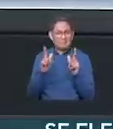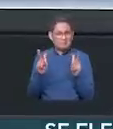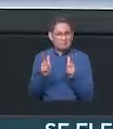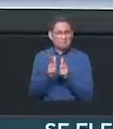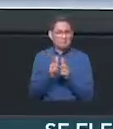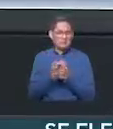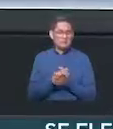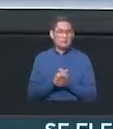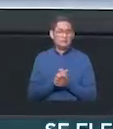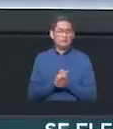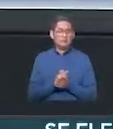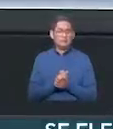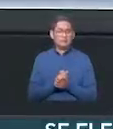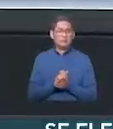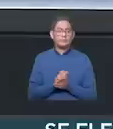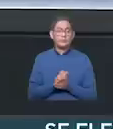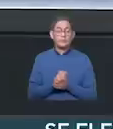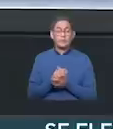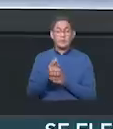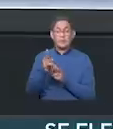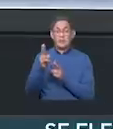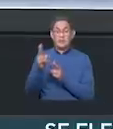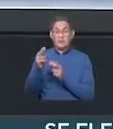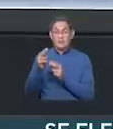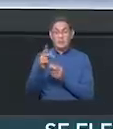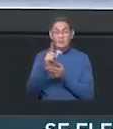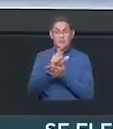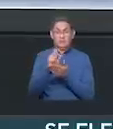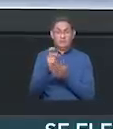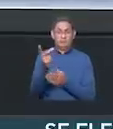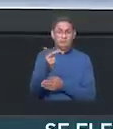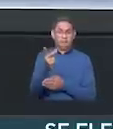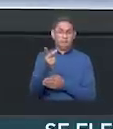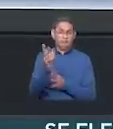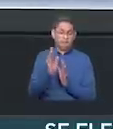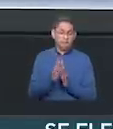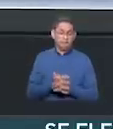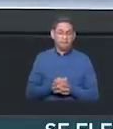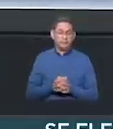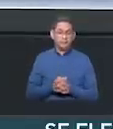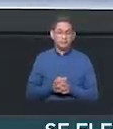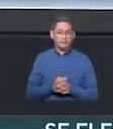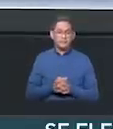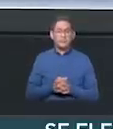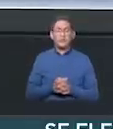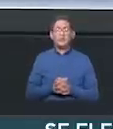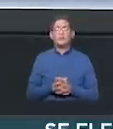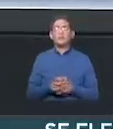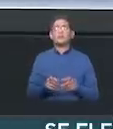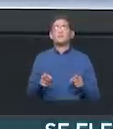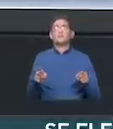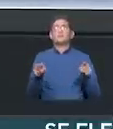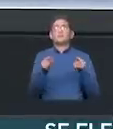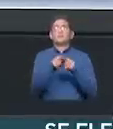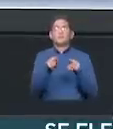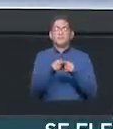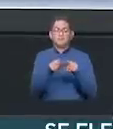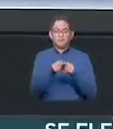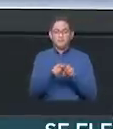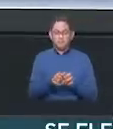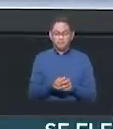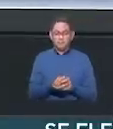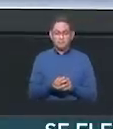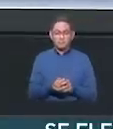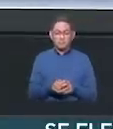provincias herrera y los santos paralelamente hoy